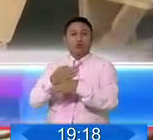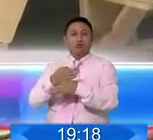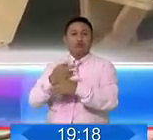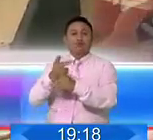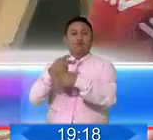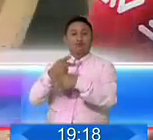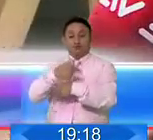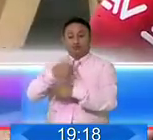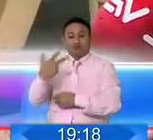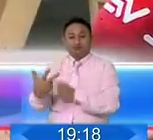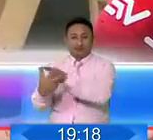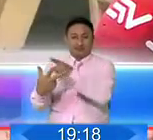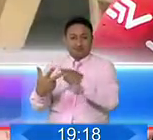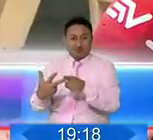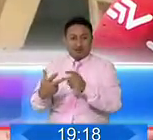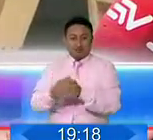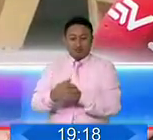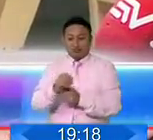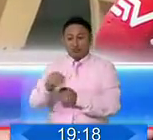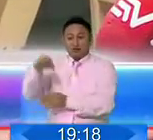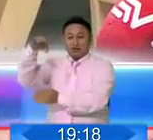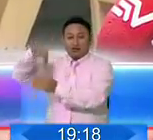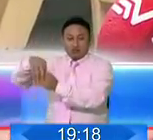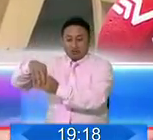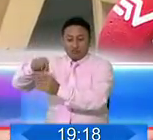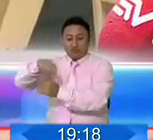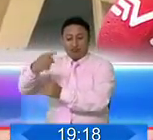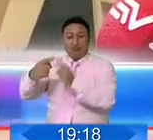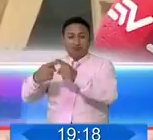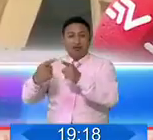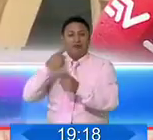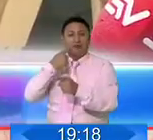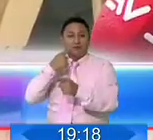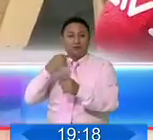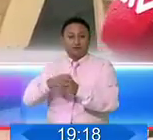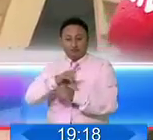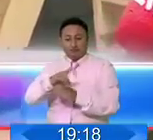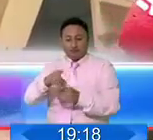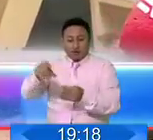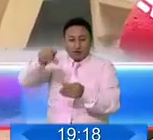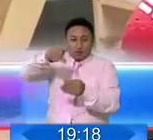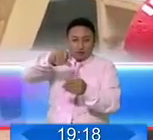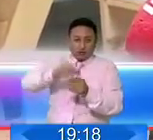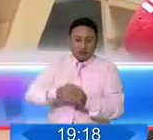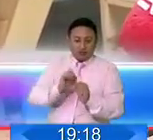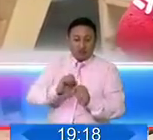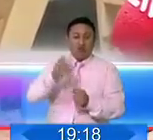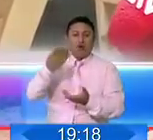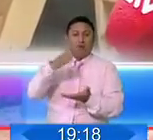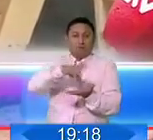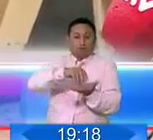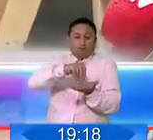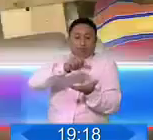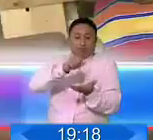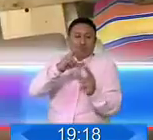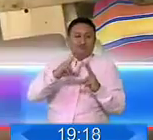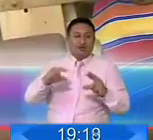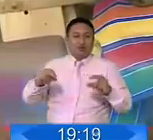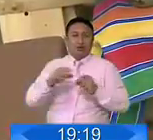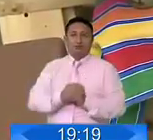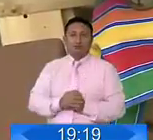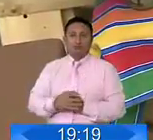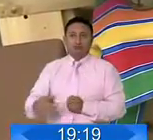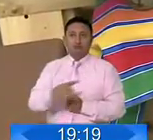de infusiones y otra línea que es la línea de los edulcorantes, que es un extracto líquido y un extracto en polvo completamente natural.